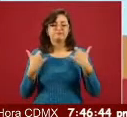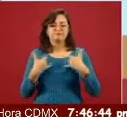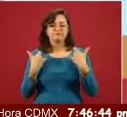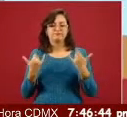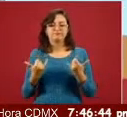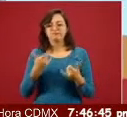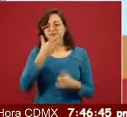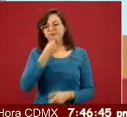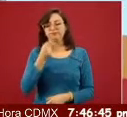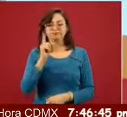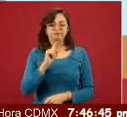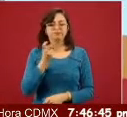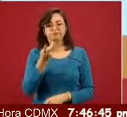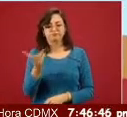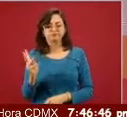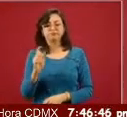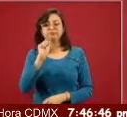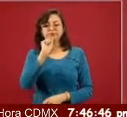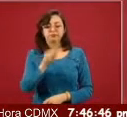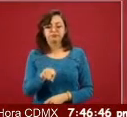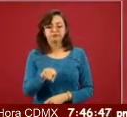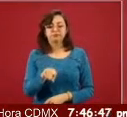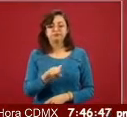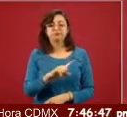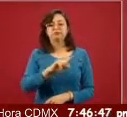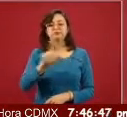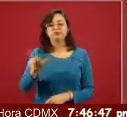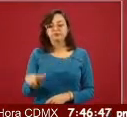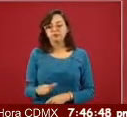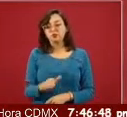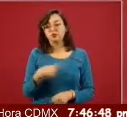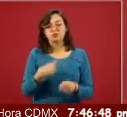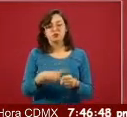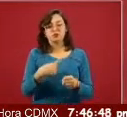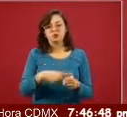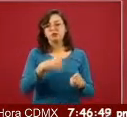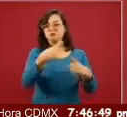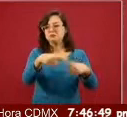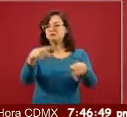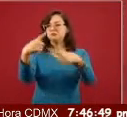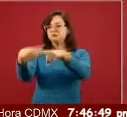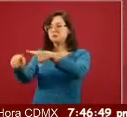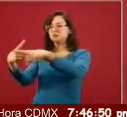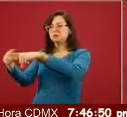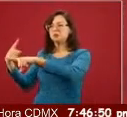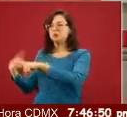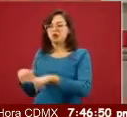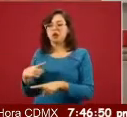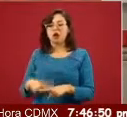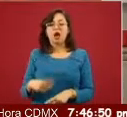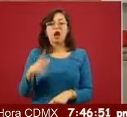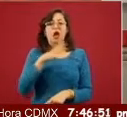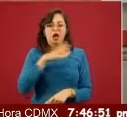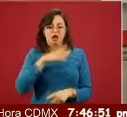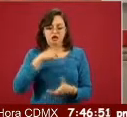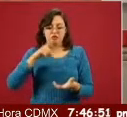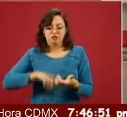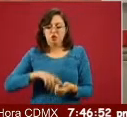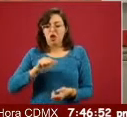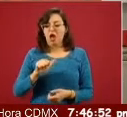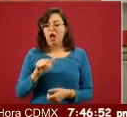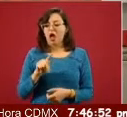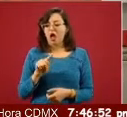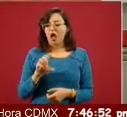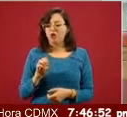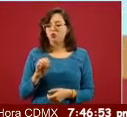las jóvenes también. Después la enfermedad de Castleman y varias otras enfermedades que tienen un componente de autoinmunidad. Ese es su